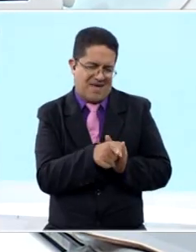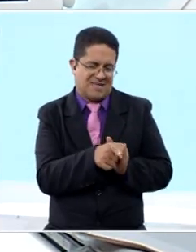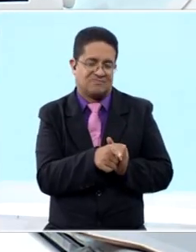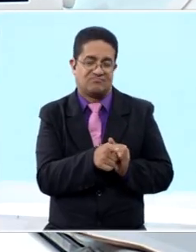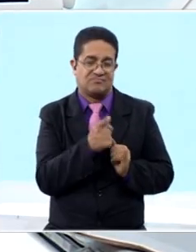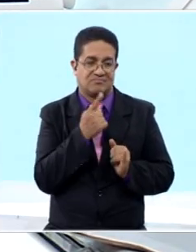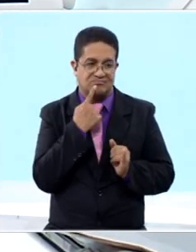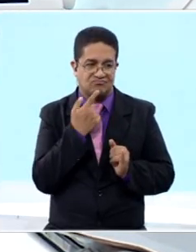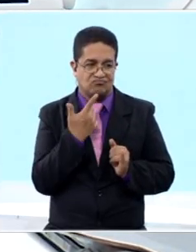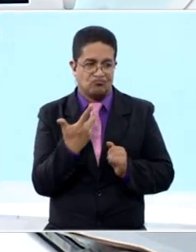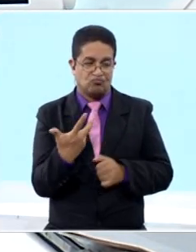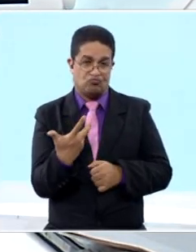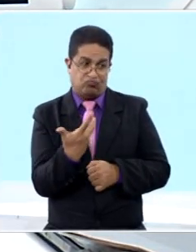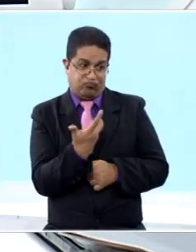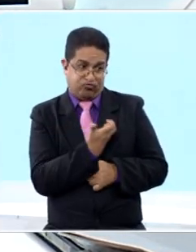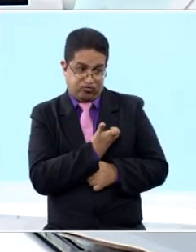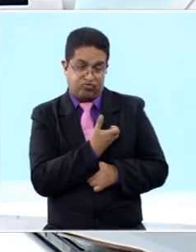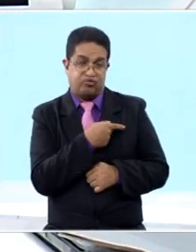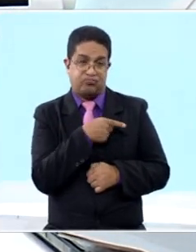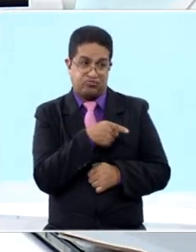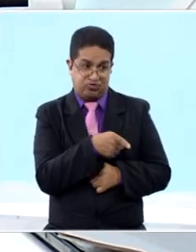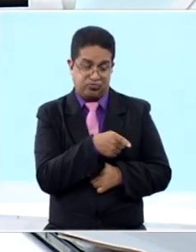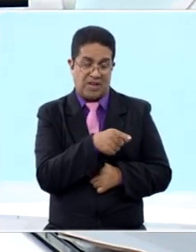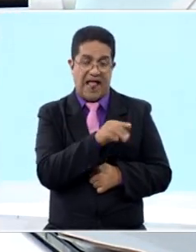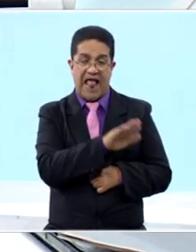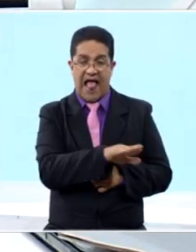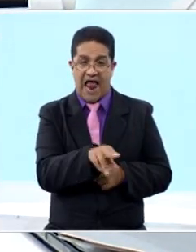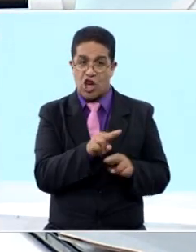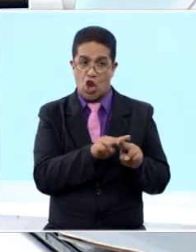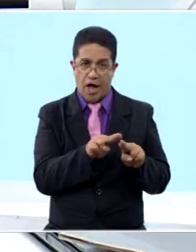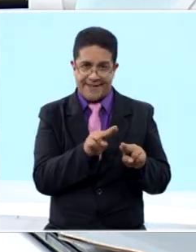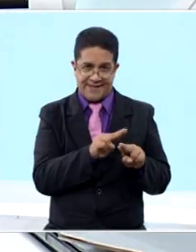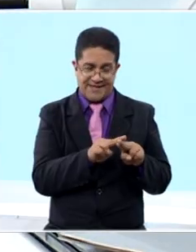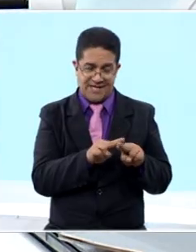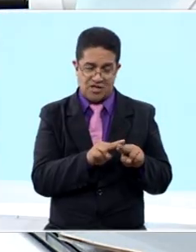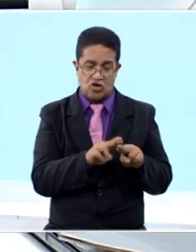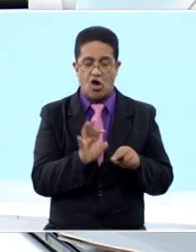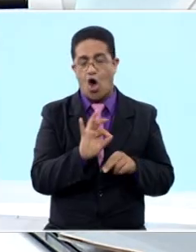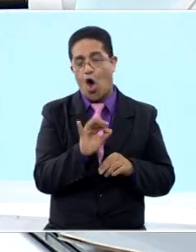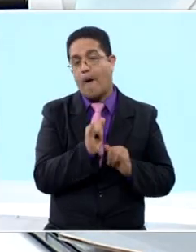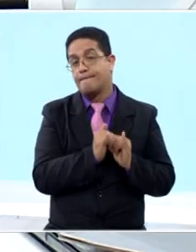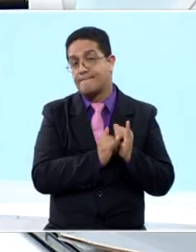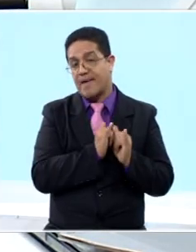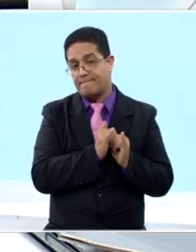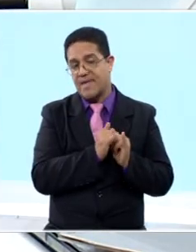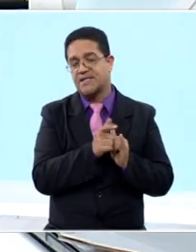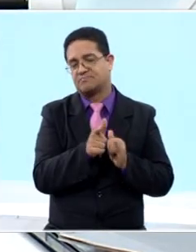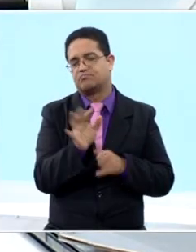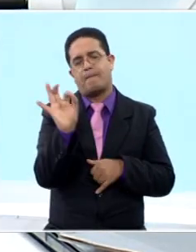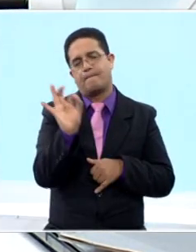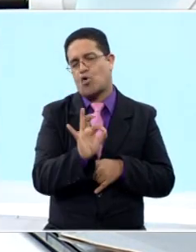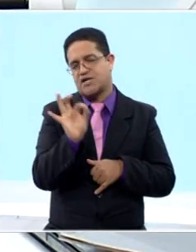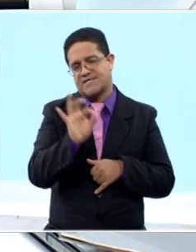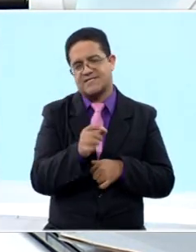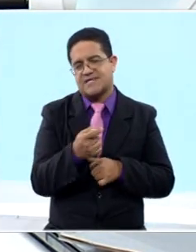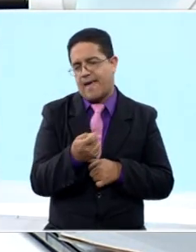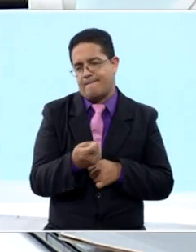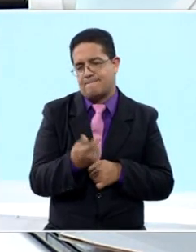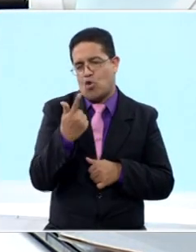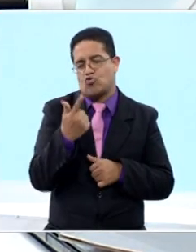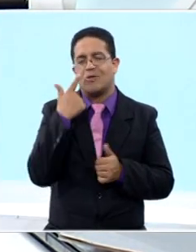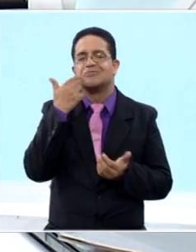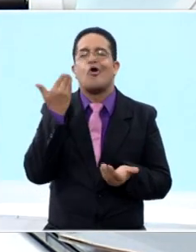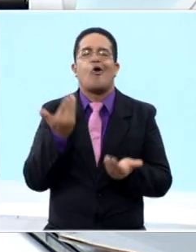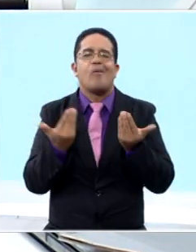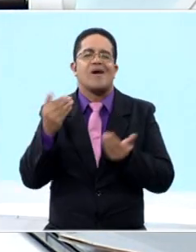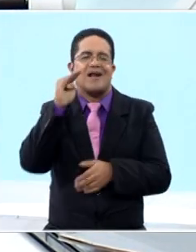cantidad de material radiactivo que yo voy a administrar a un paciente mucho más pequeño va a ser muchísimo menor a la que yo voy